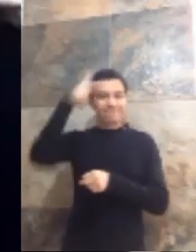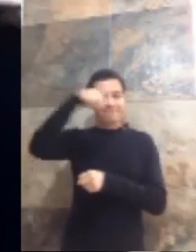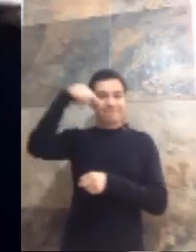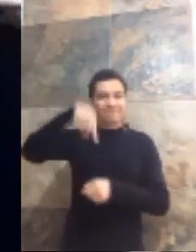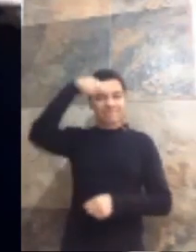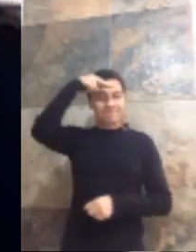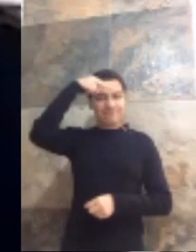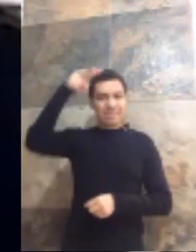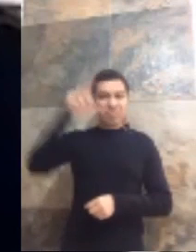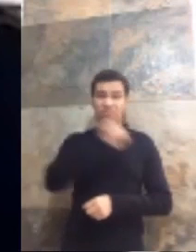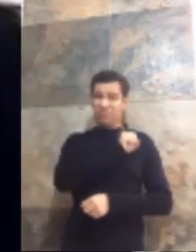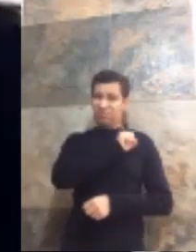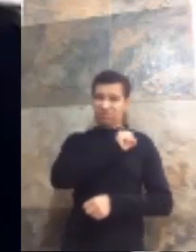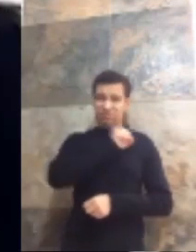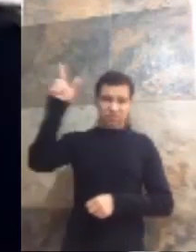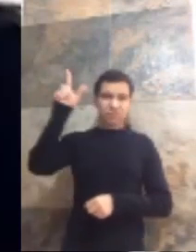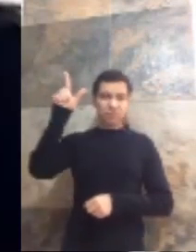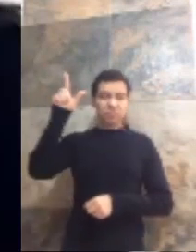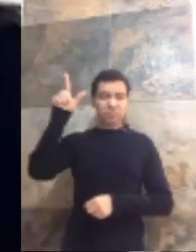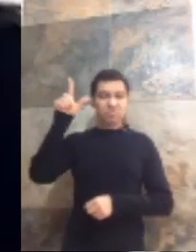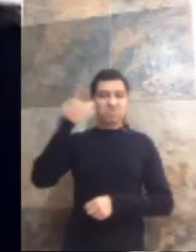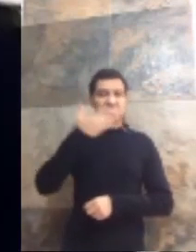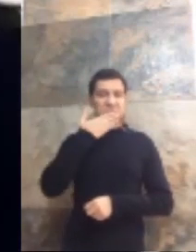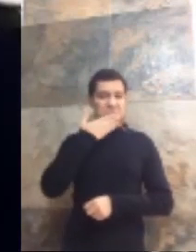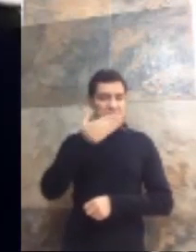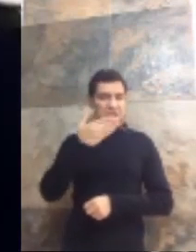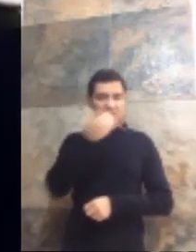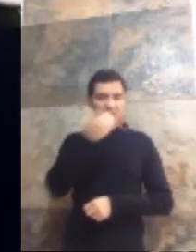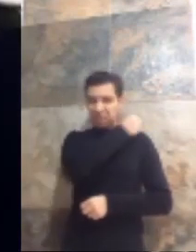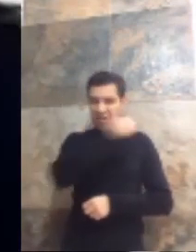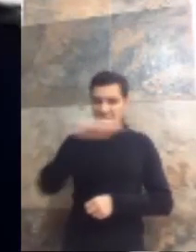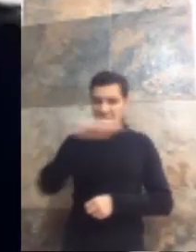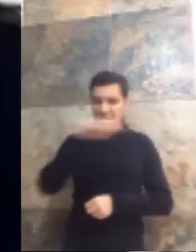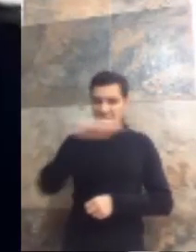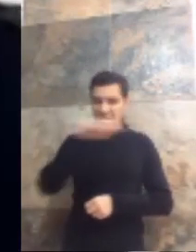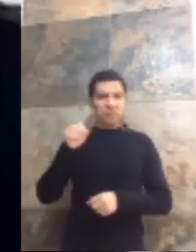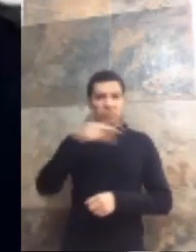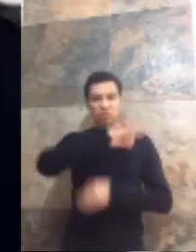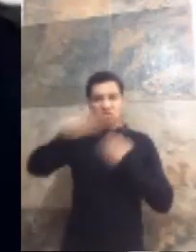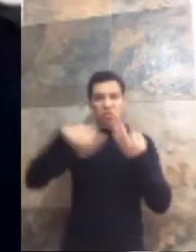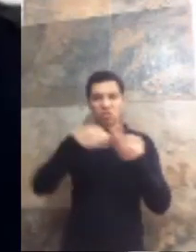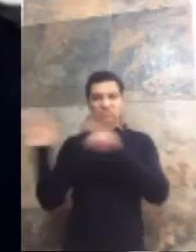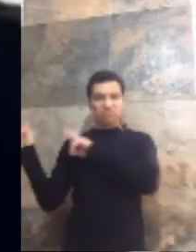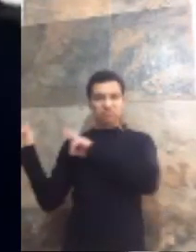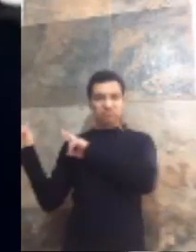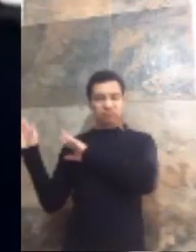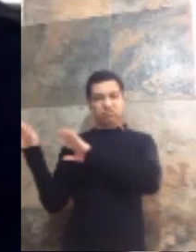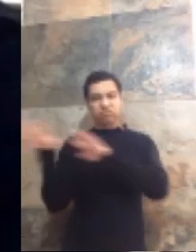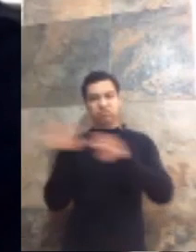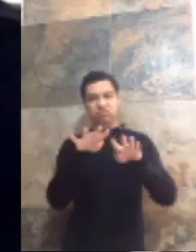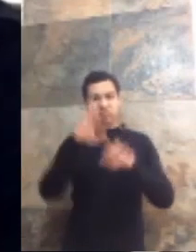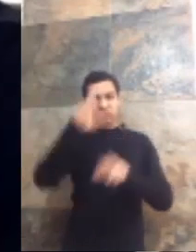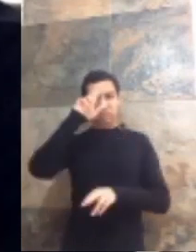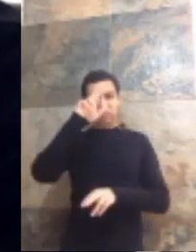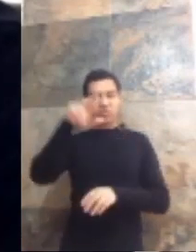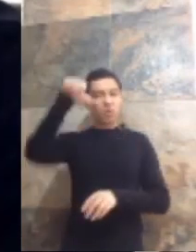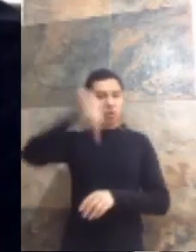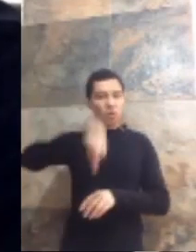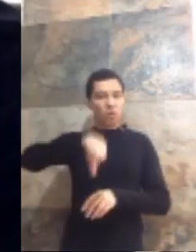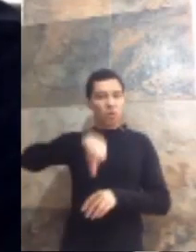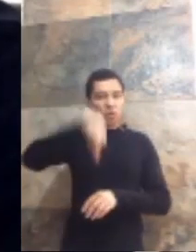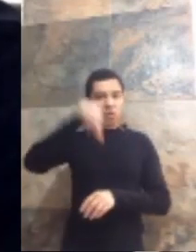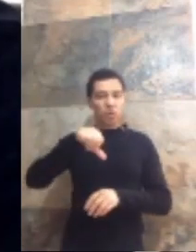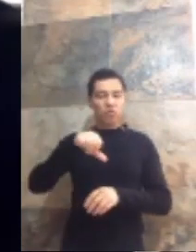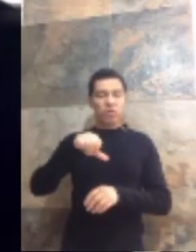mayor reconocimiento en nuestro país y también internacionalmente. El día de hoy el doctor Juan José